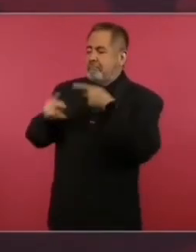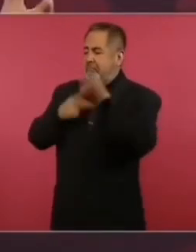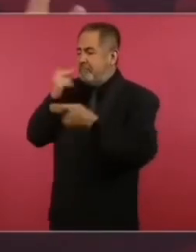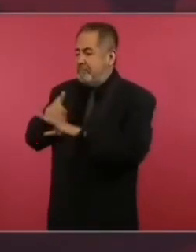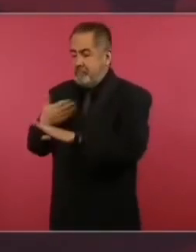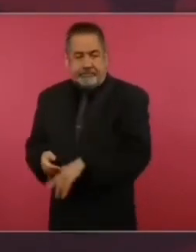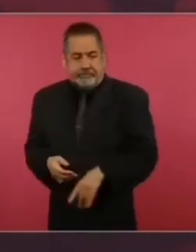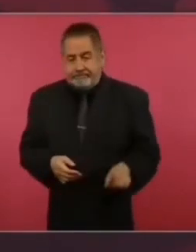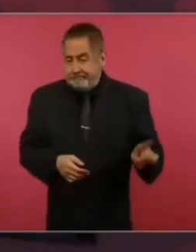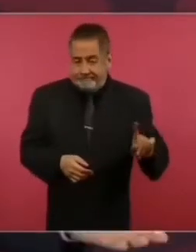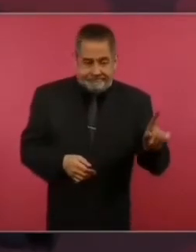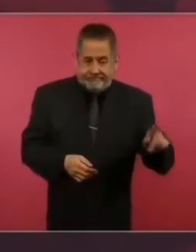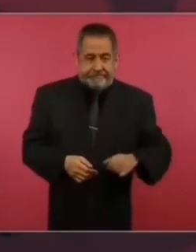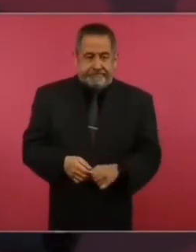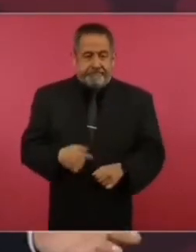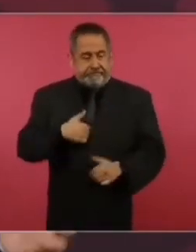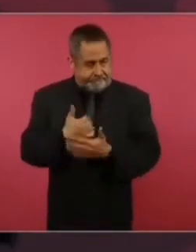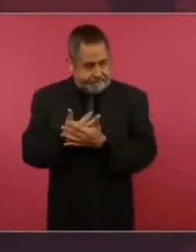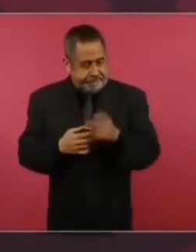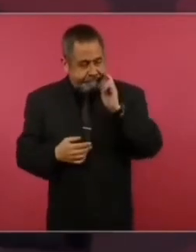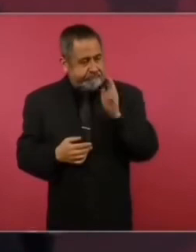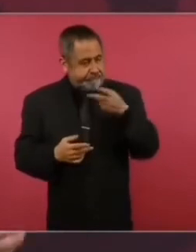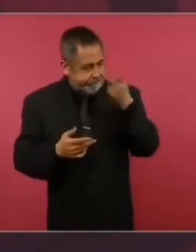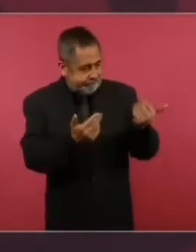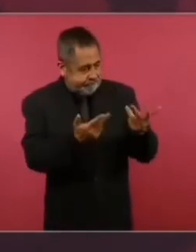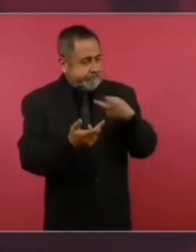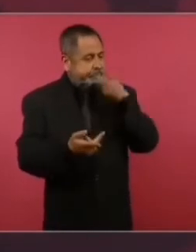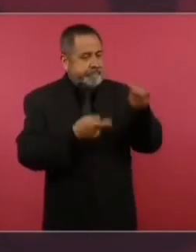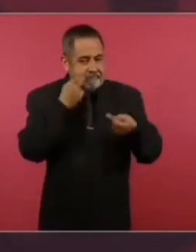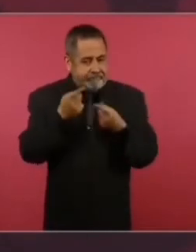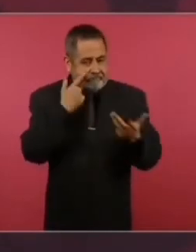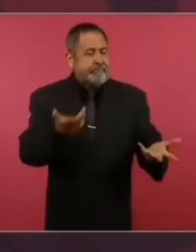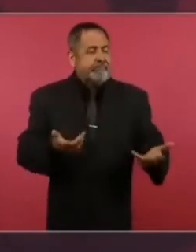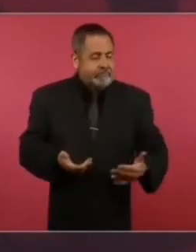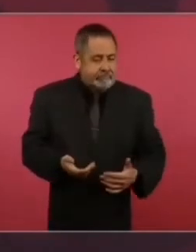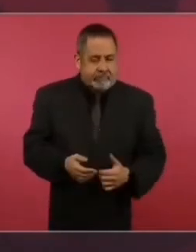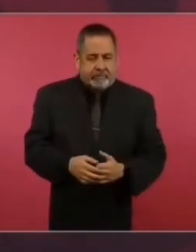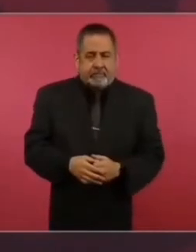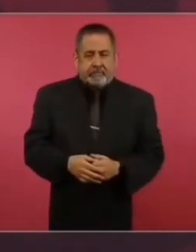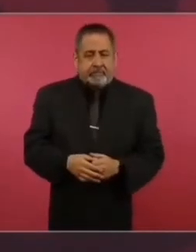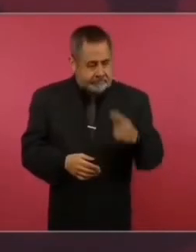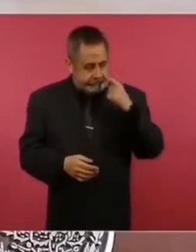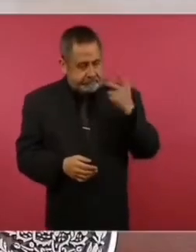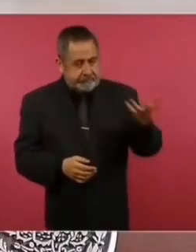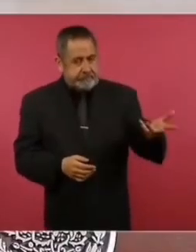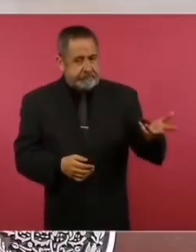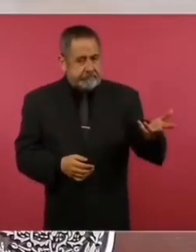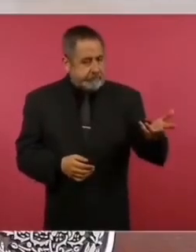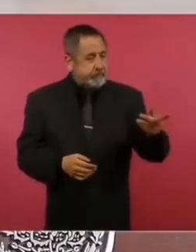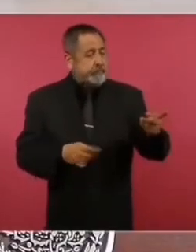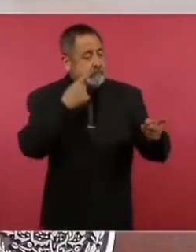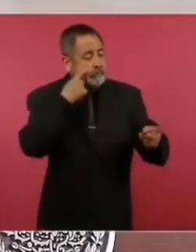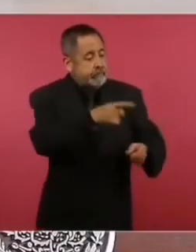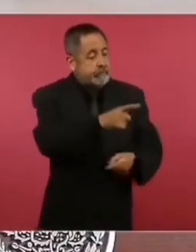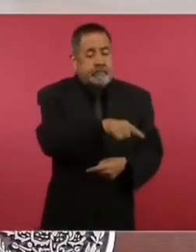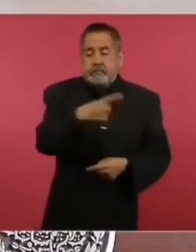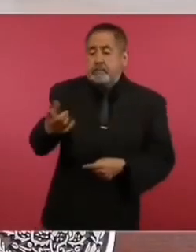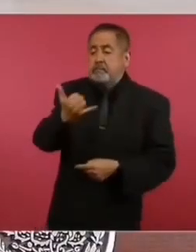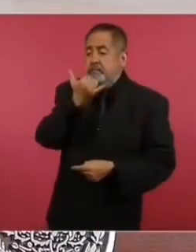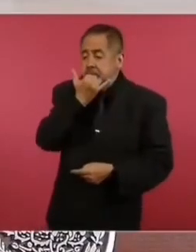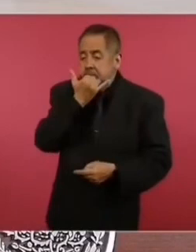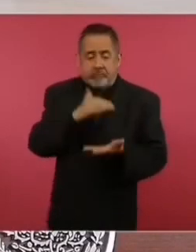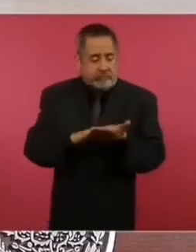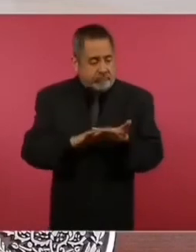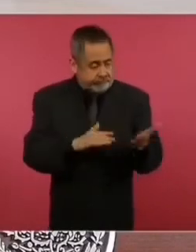Y estoy esperando todavía que diga algo. Y sobre todo, que ofrezca disculpa al New York